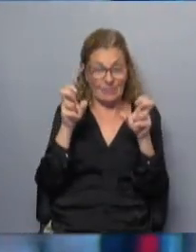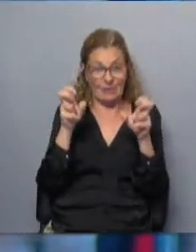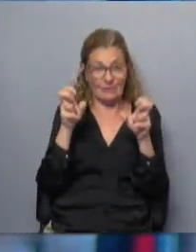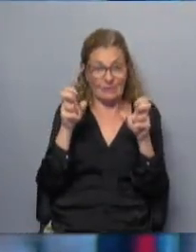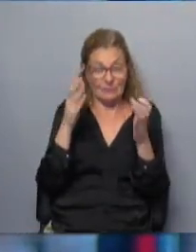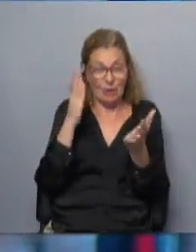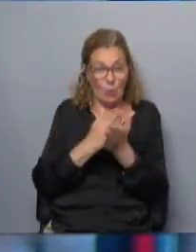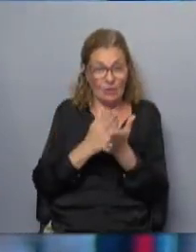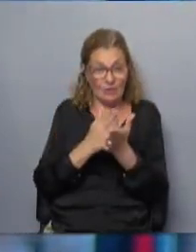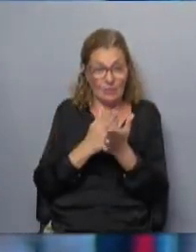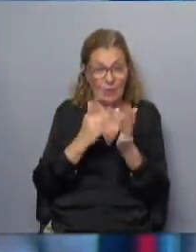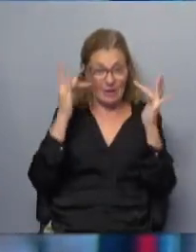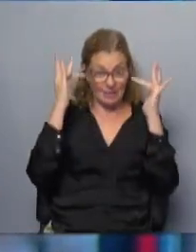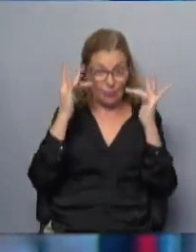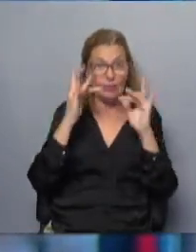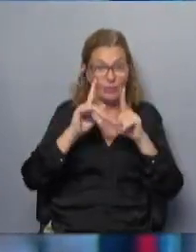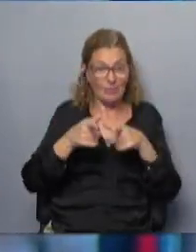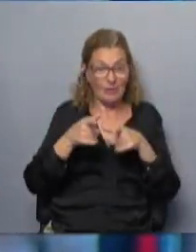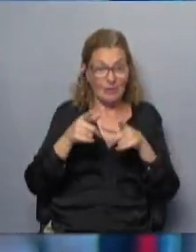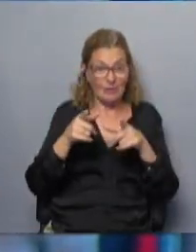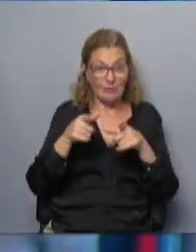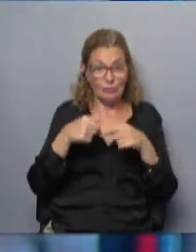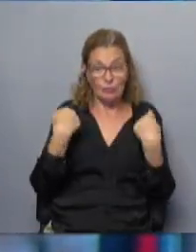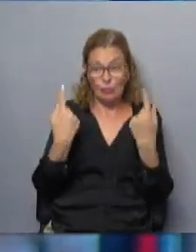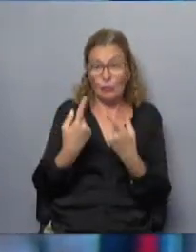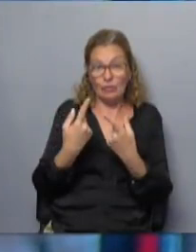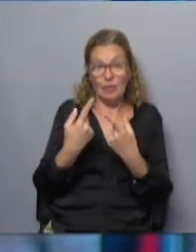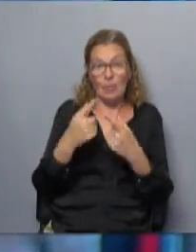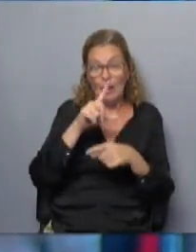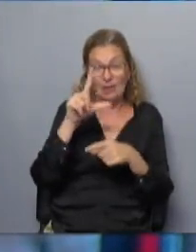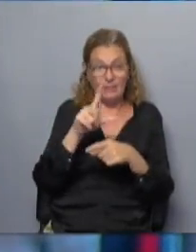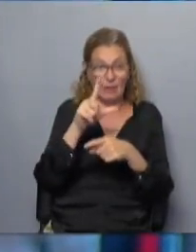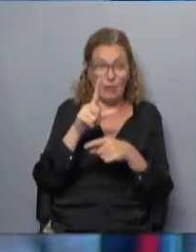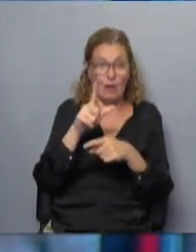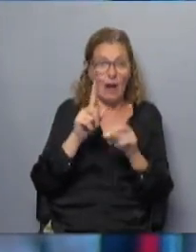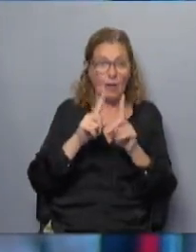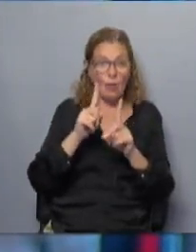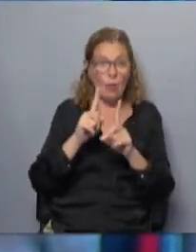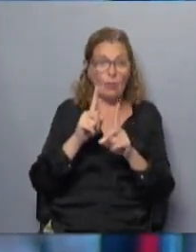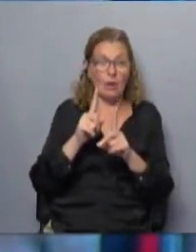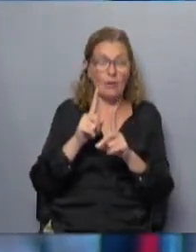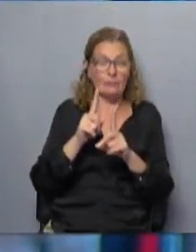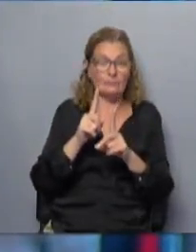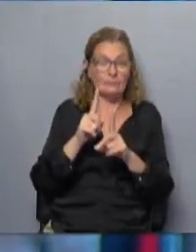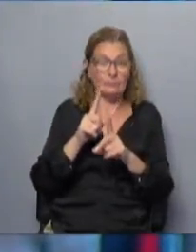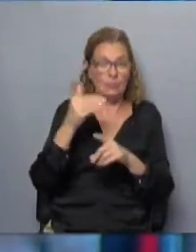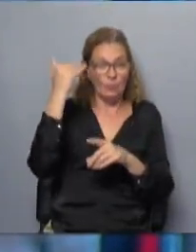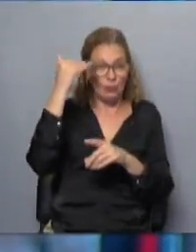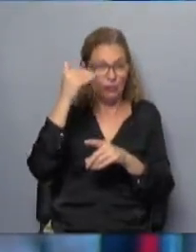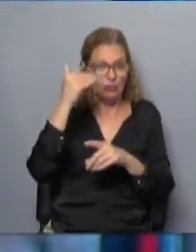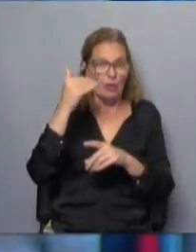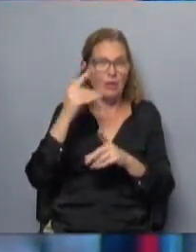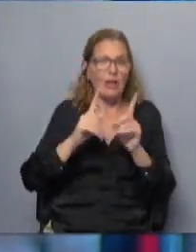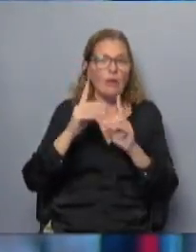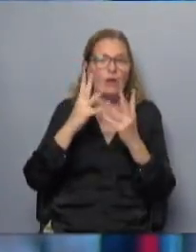de última es el tema la educación todos ustedes nosotros pasamos por liceo donde algún personaje profesor profesora